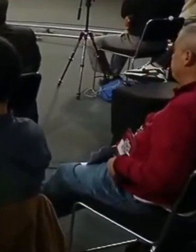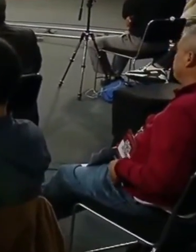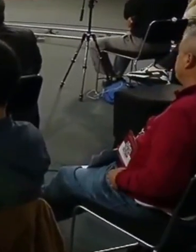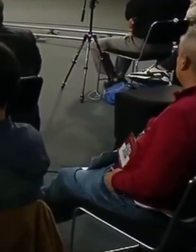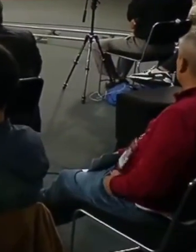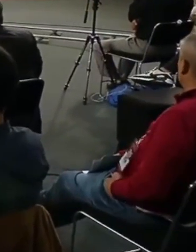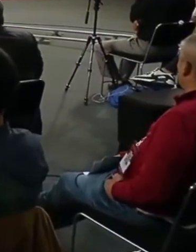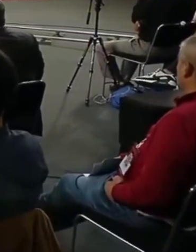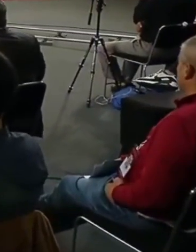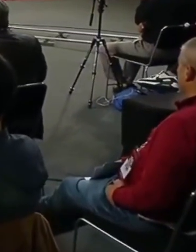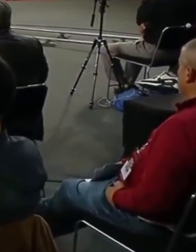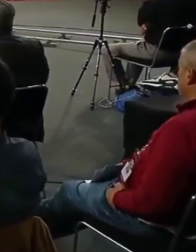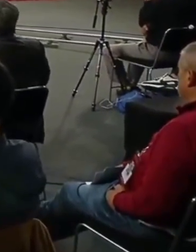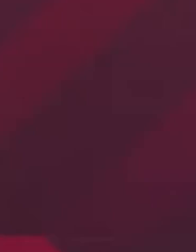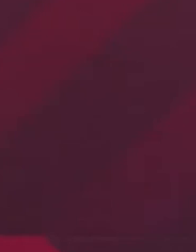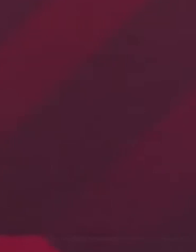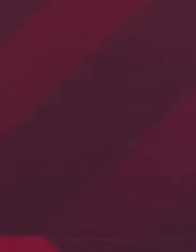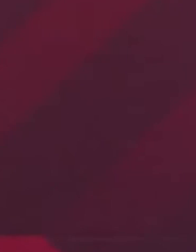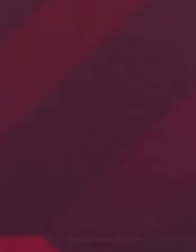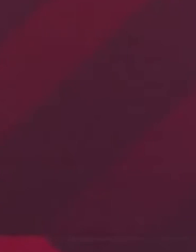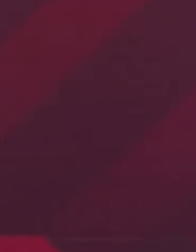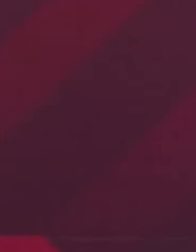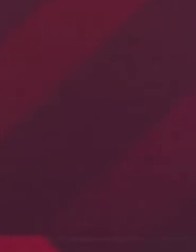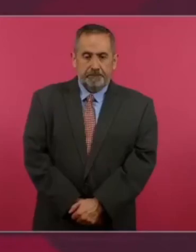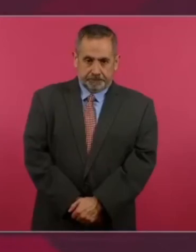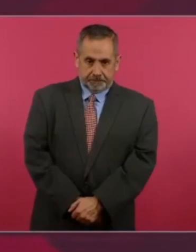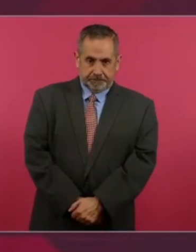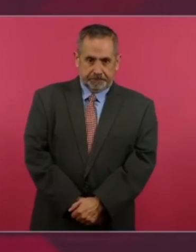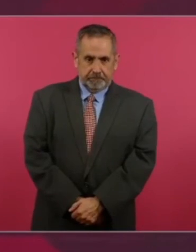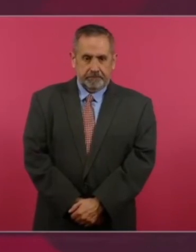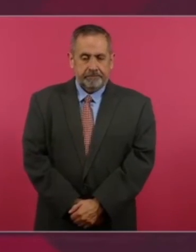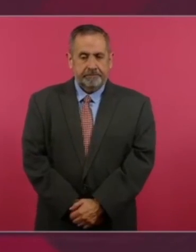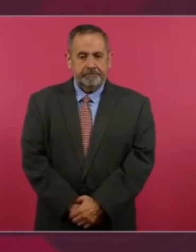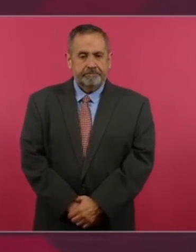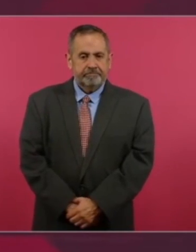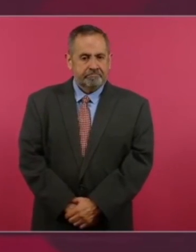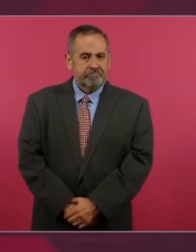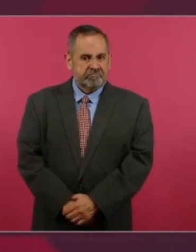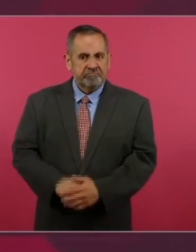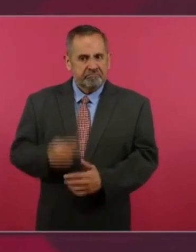extraordinaria. Entonces, despacio porque llevamos prisa.